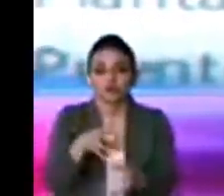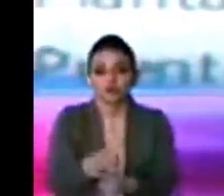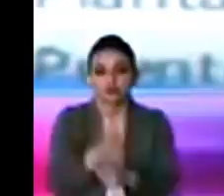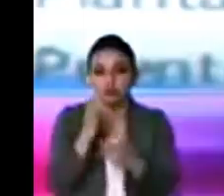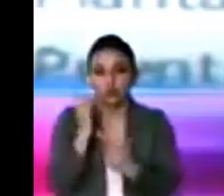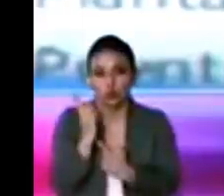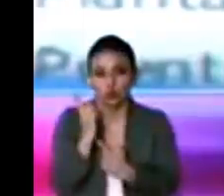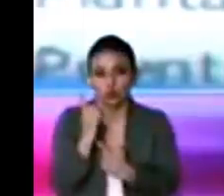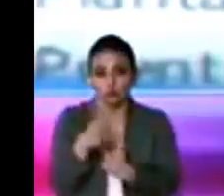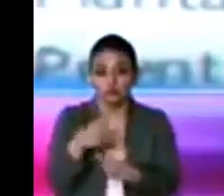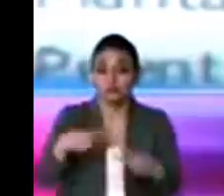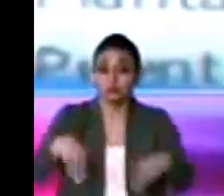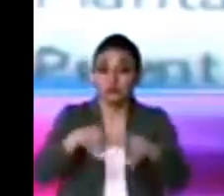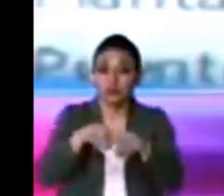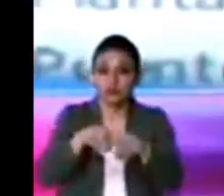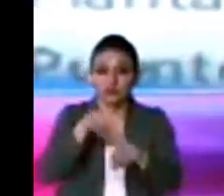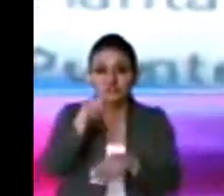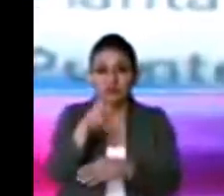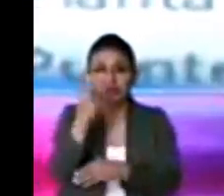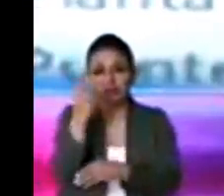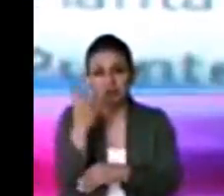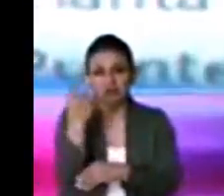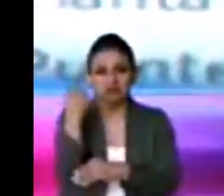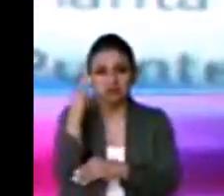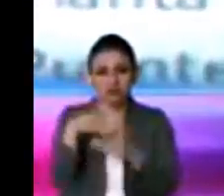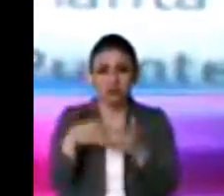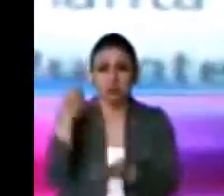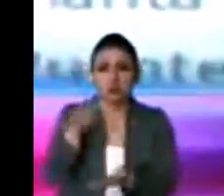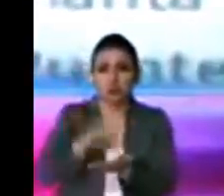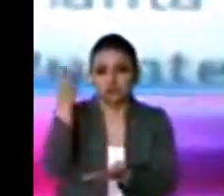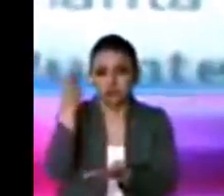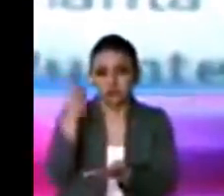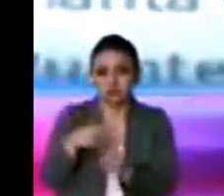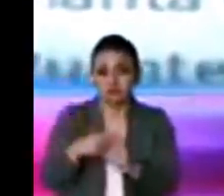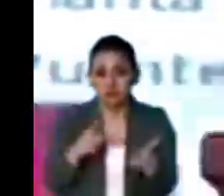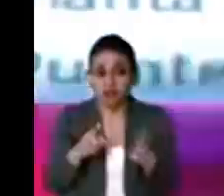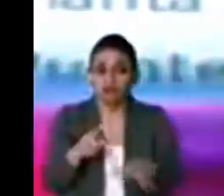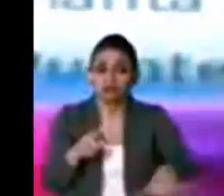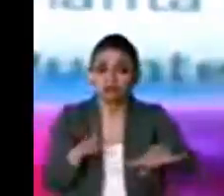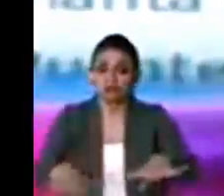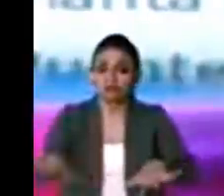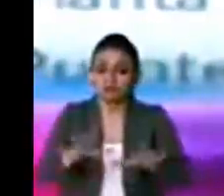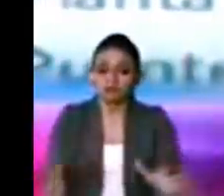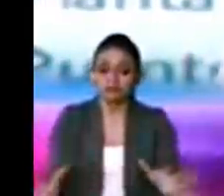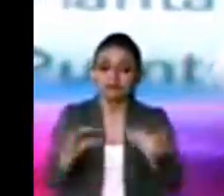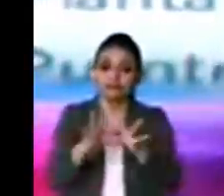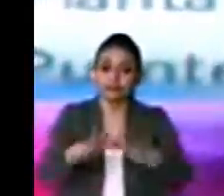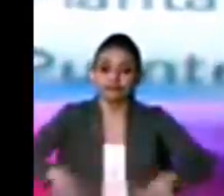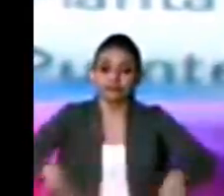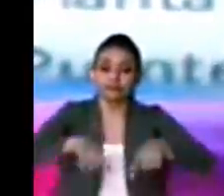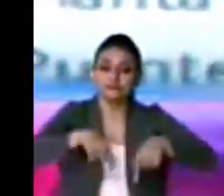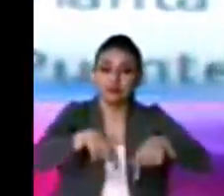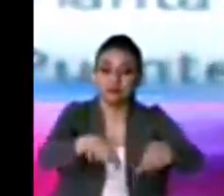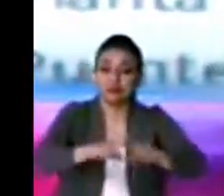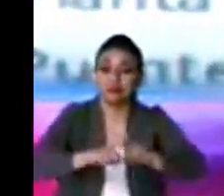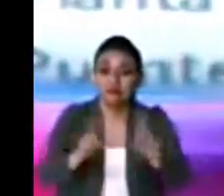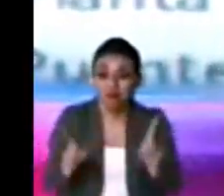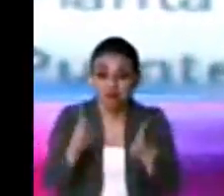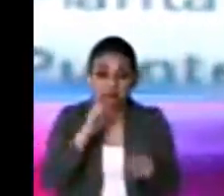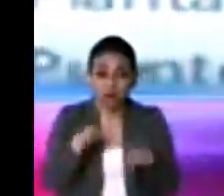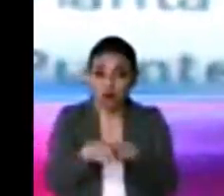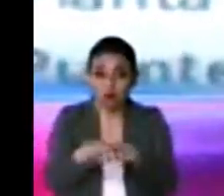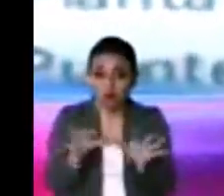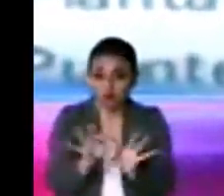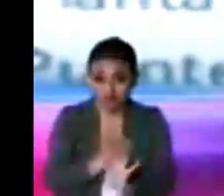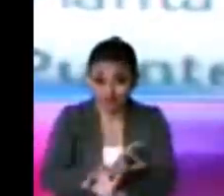de 14 millones de dólares, querían permuta con otros terrenos, pero si esta semana no se llega a un acuerdo con el ISMA, la próxima semana, en uso